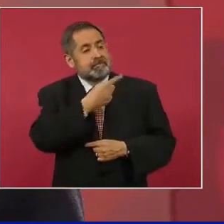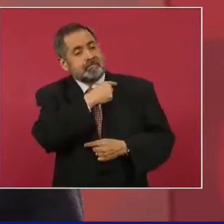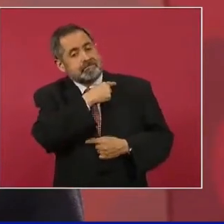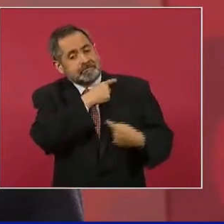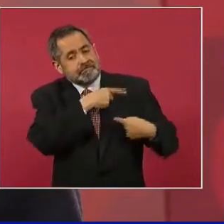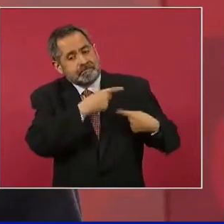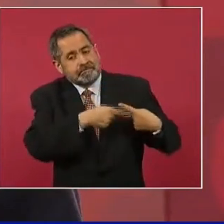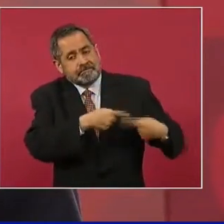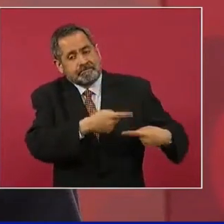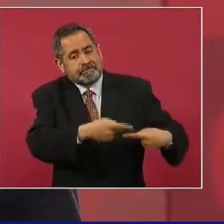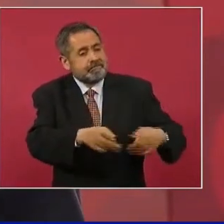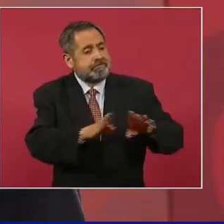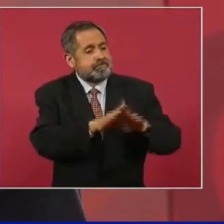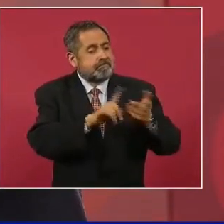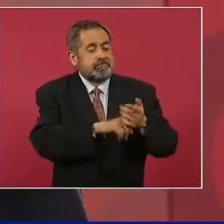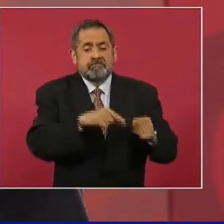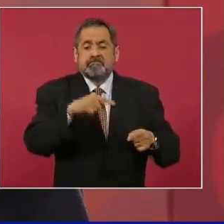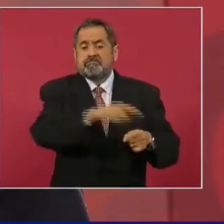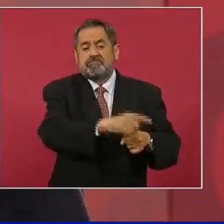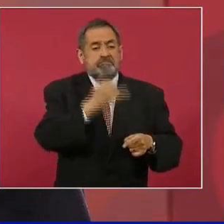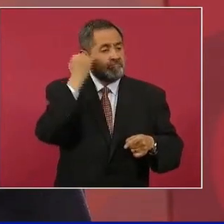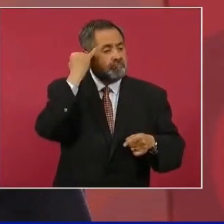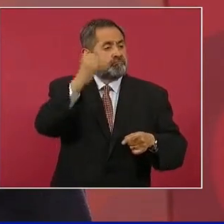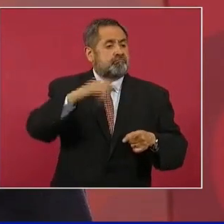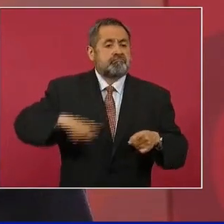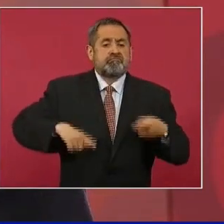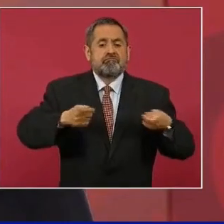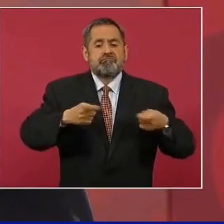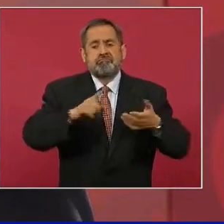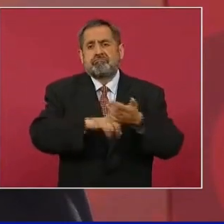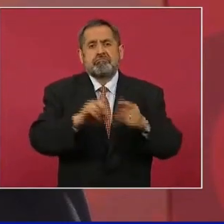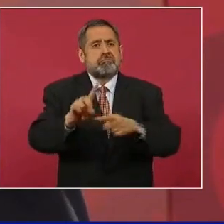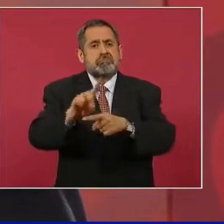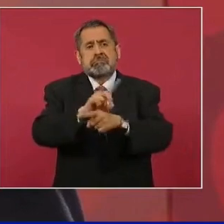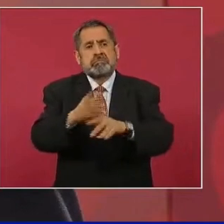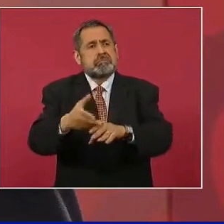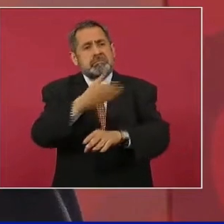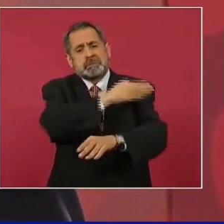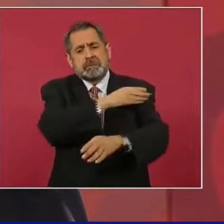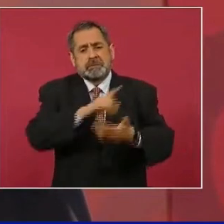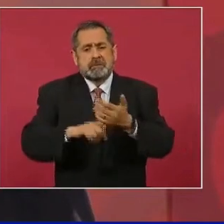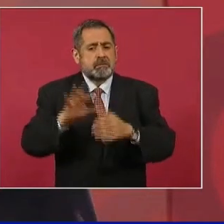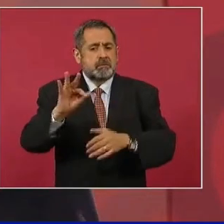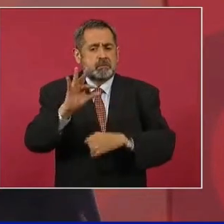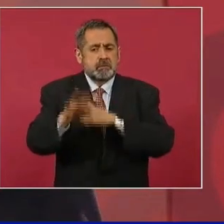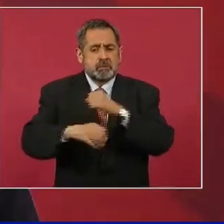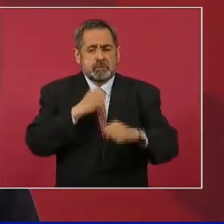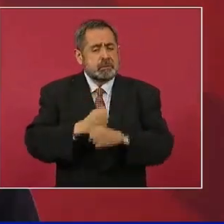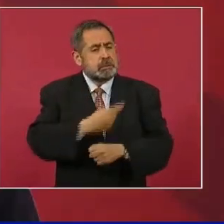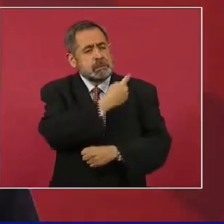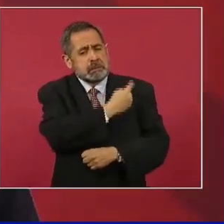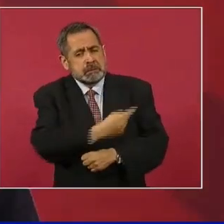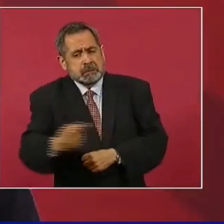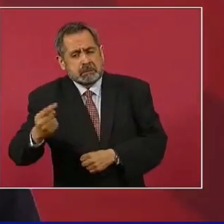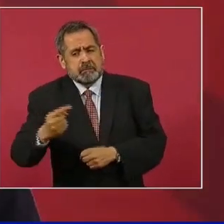el modelo que impusieron desde hace cerca de 40 años,